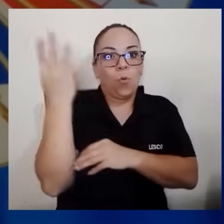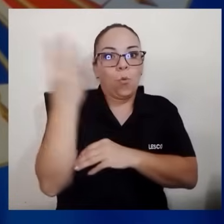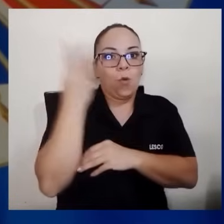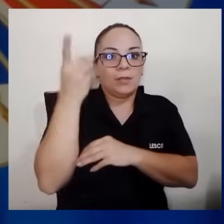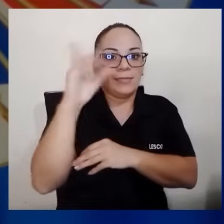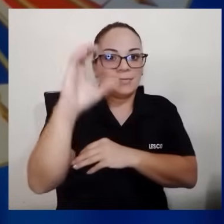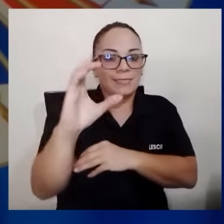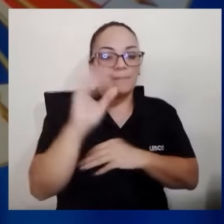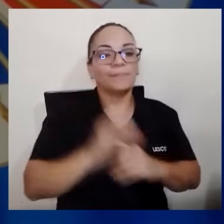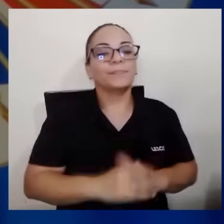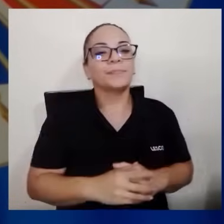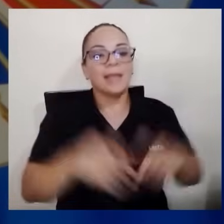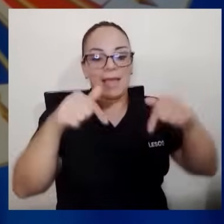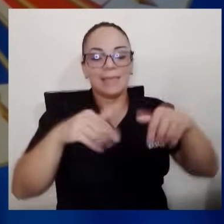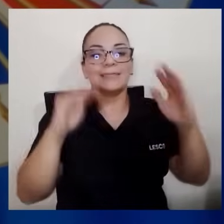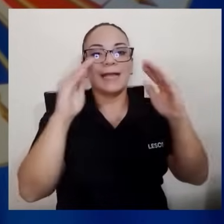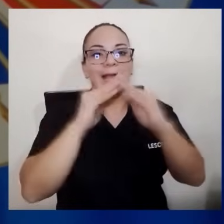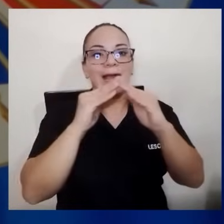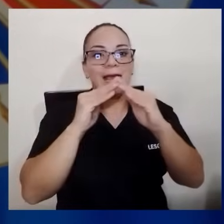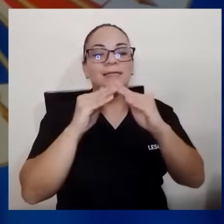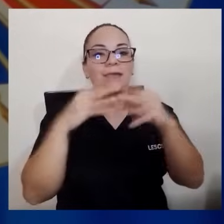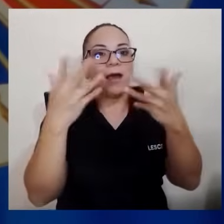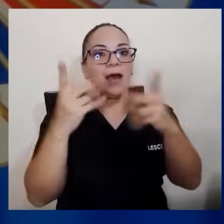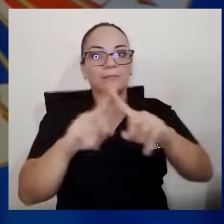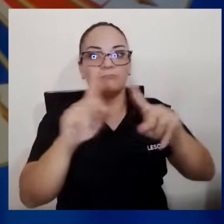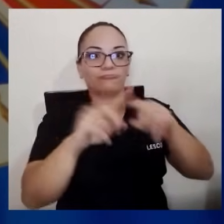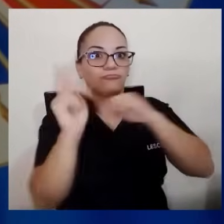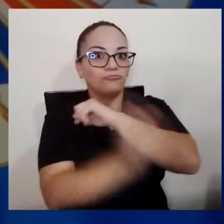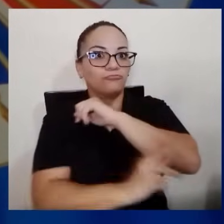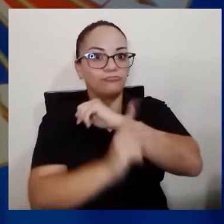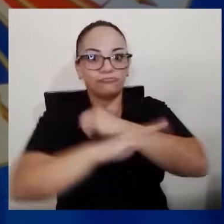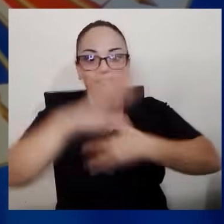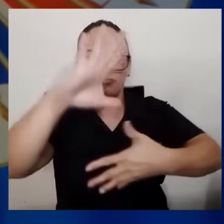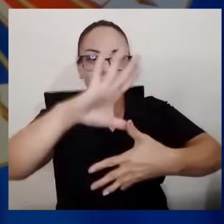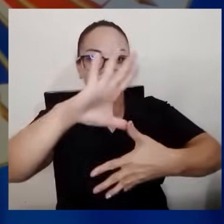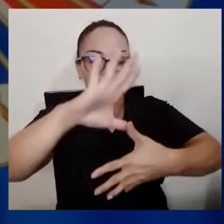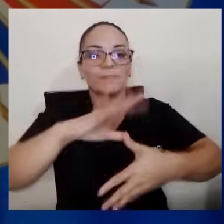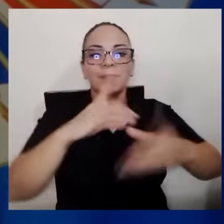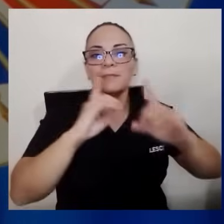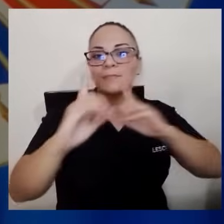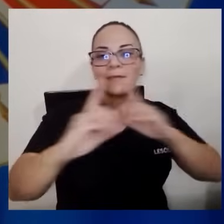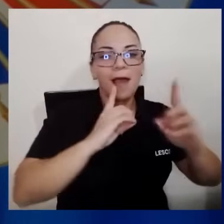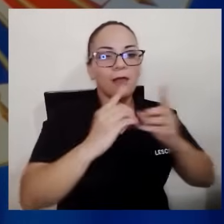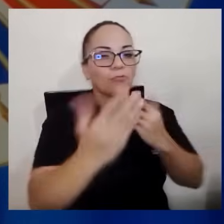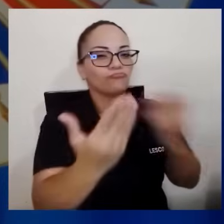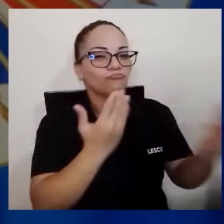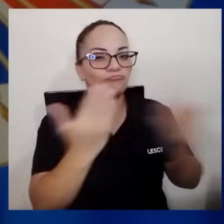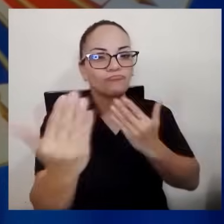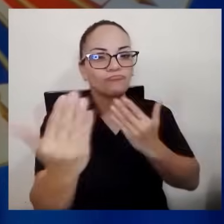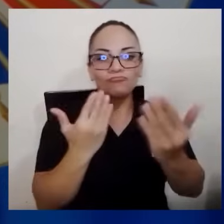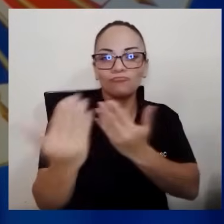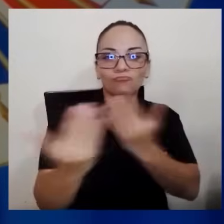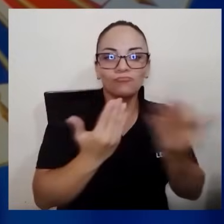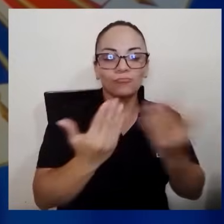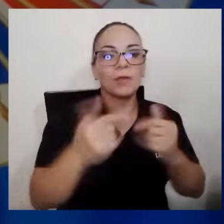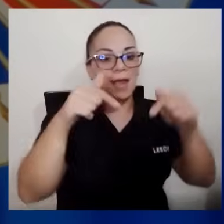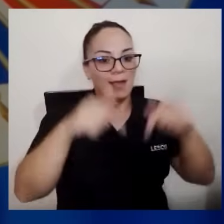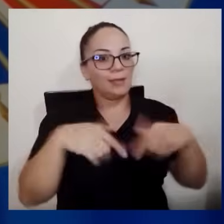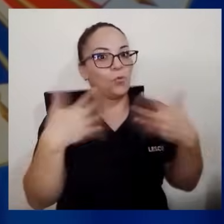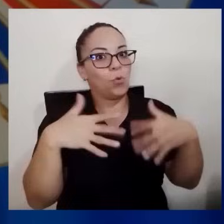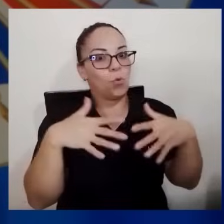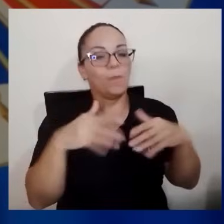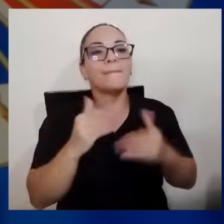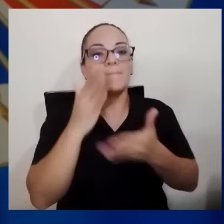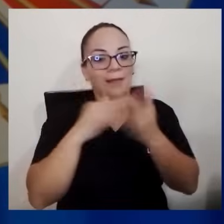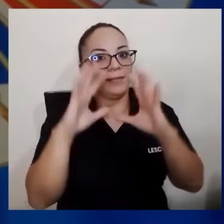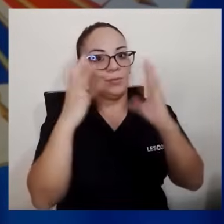Interamericana del diálogo multilateral de nuestro hemisferio para compartir con